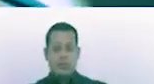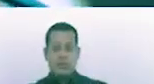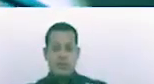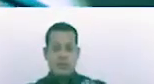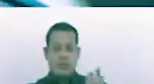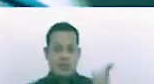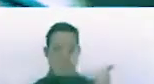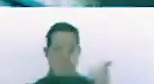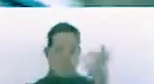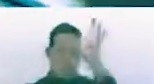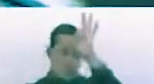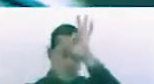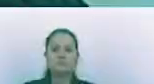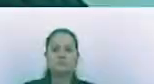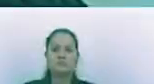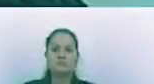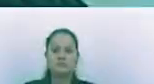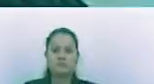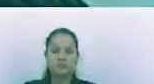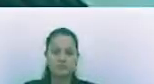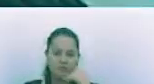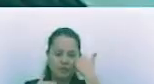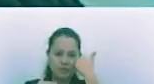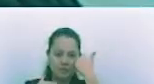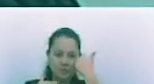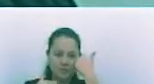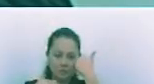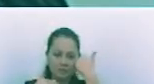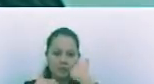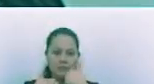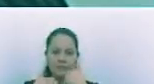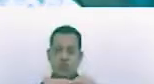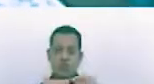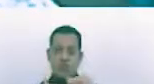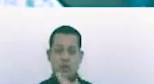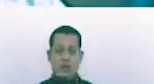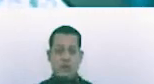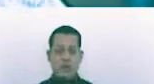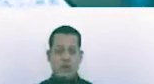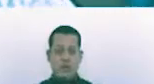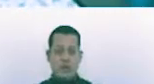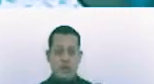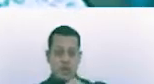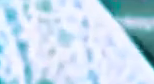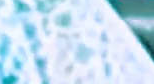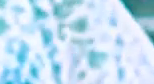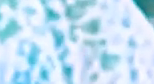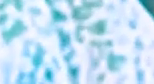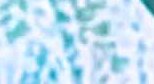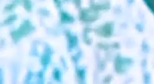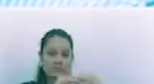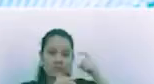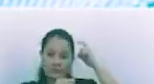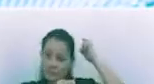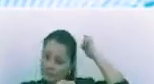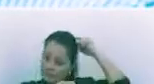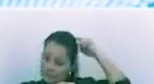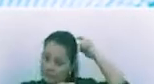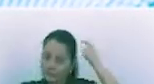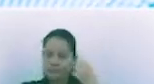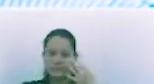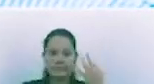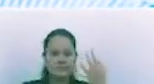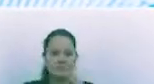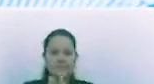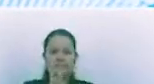O son ignorantes o quieren seguirle mintiendo a la gente. Tuvimos asambleas corruptas e